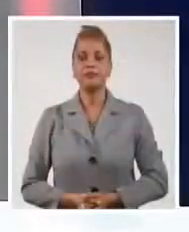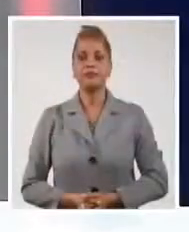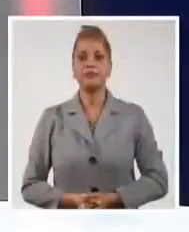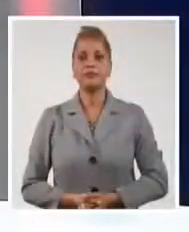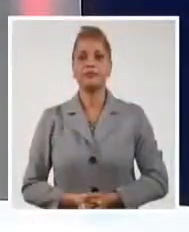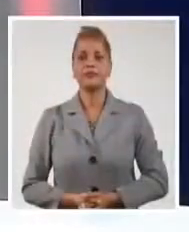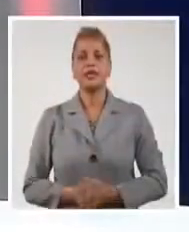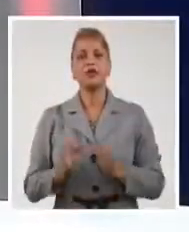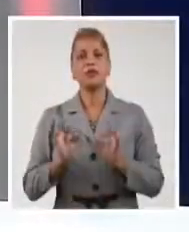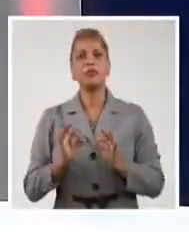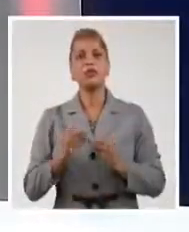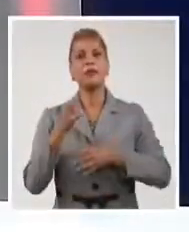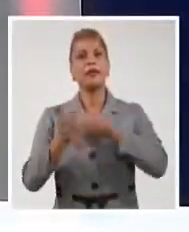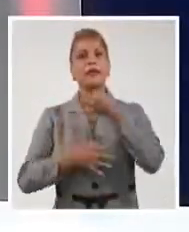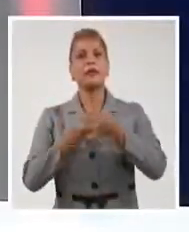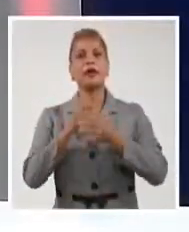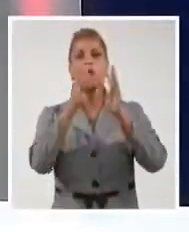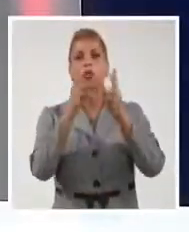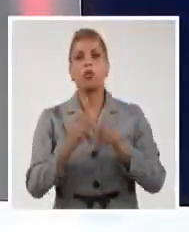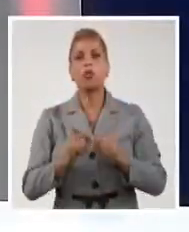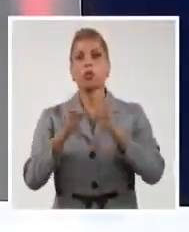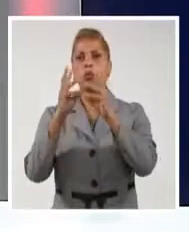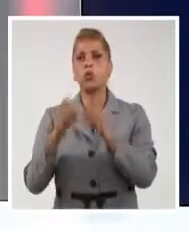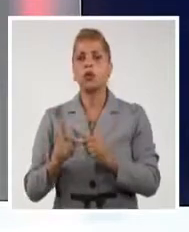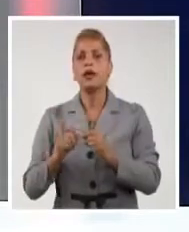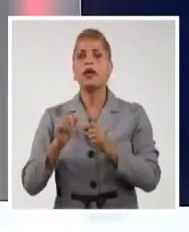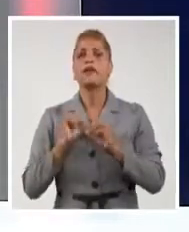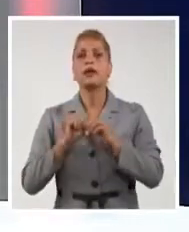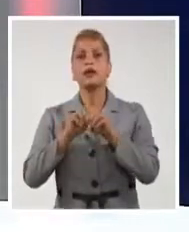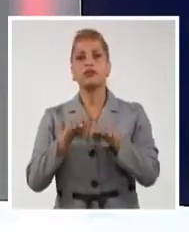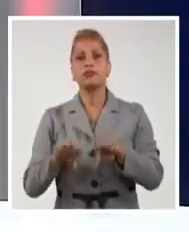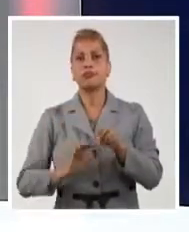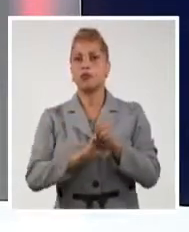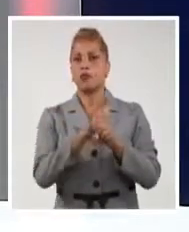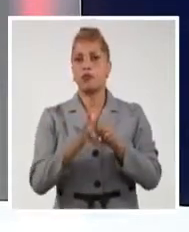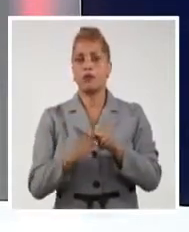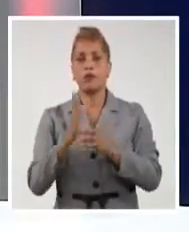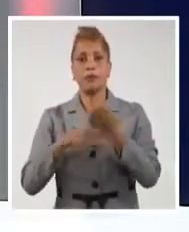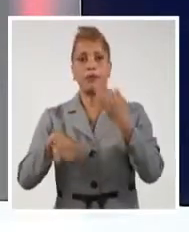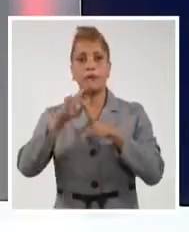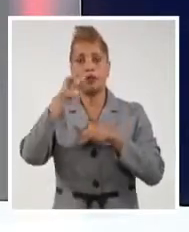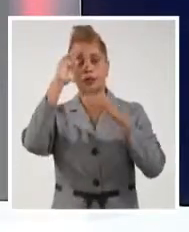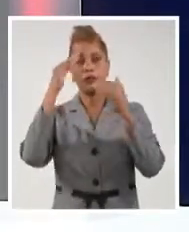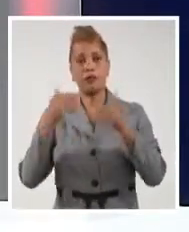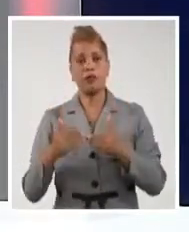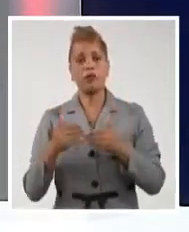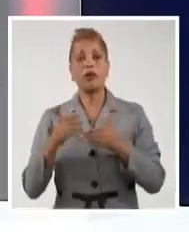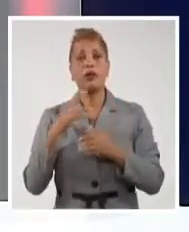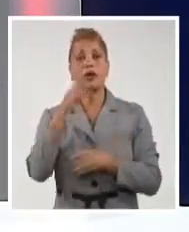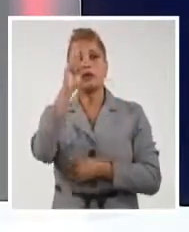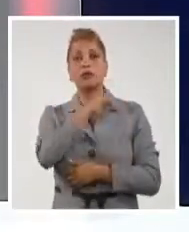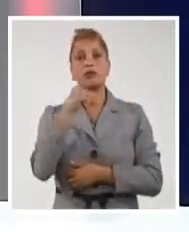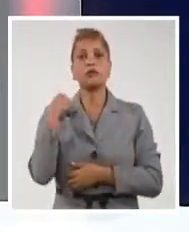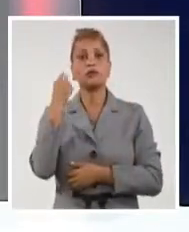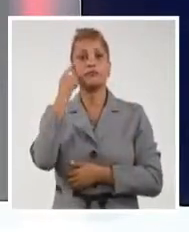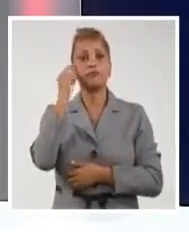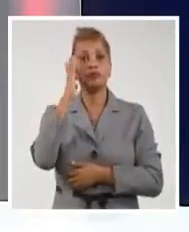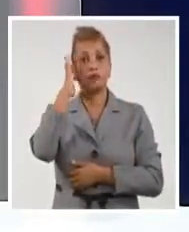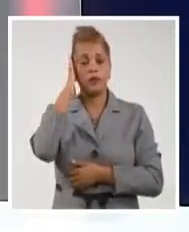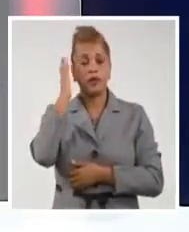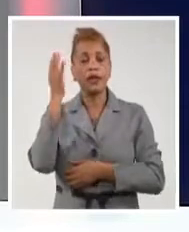Como de costumbre, repasamos los datos de la pandemia. El director nacional de Epidemiología del Ministerio de Salud Pública, doctor Francisco Durán García, informó que tras el